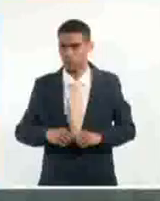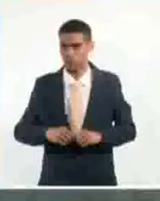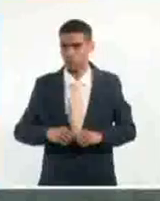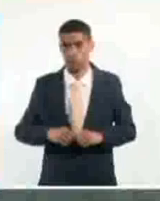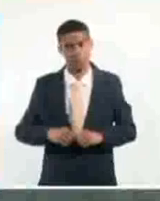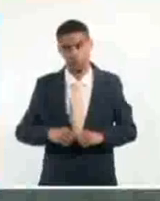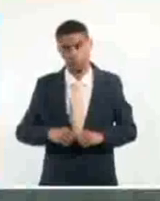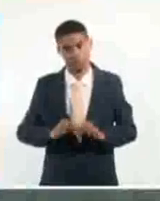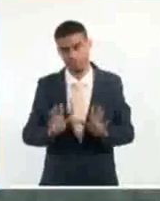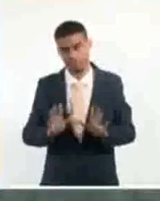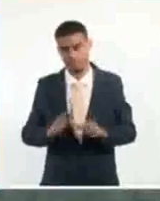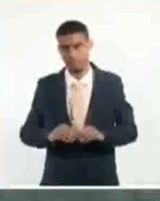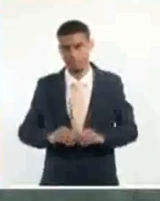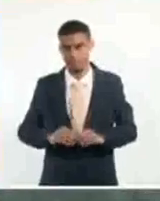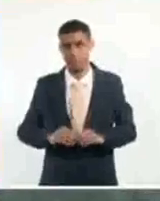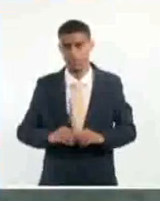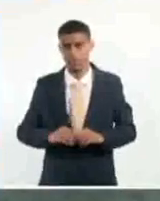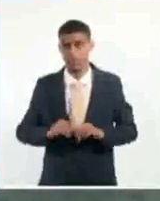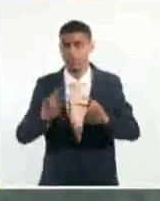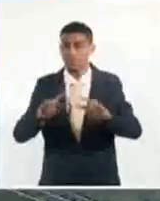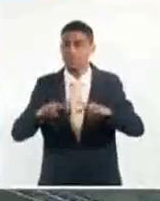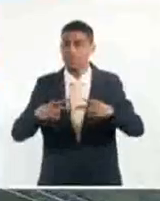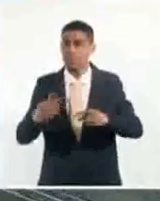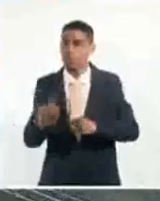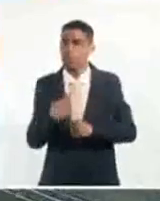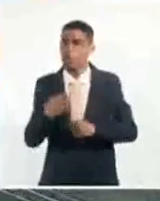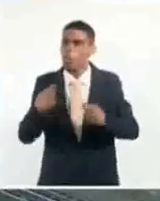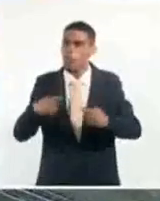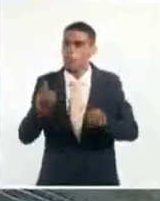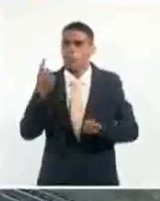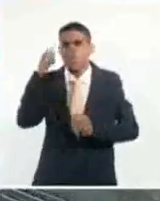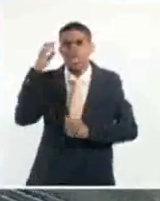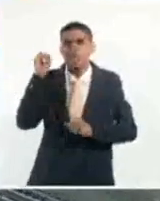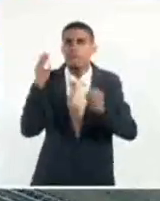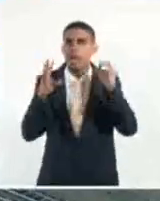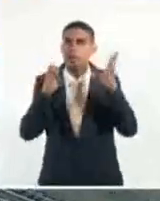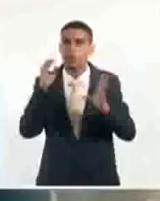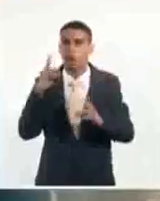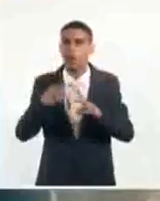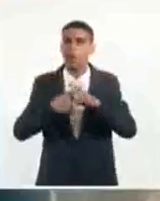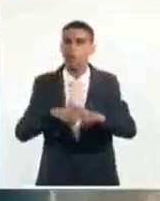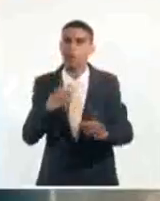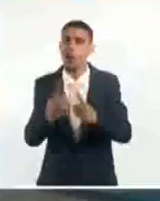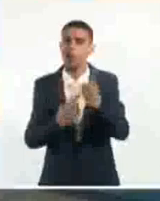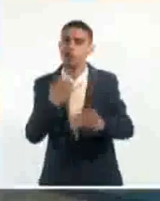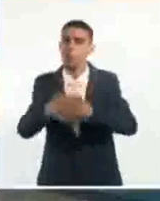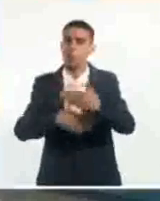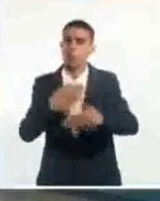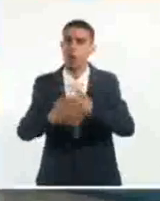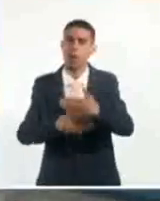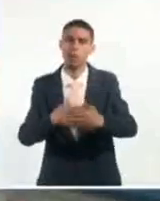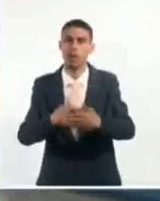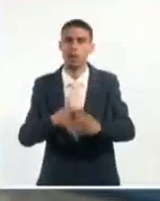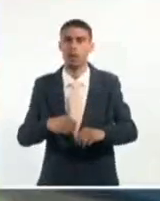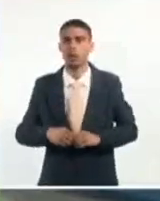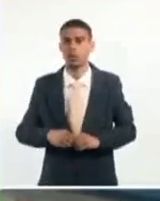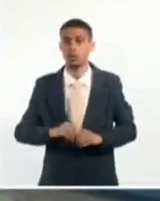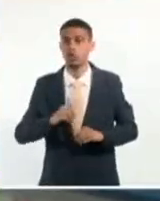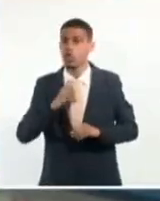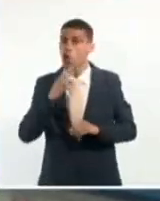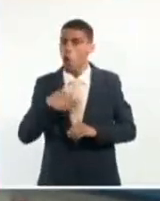contrario, es innovar, es encontrar soluciones a los problemas que enfrentamos. Con